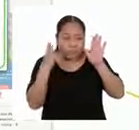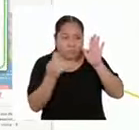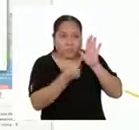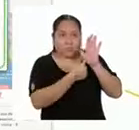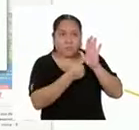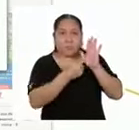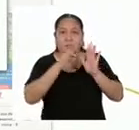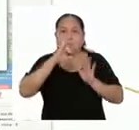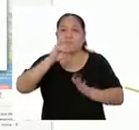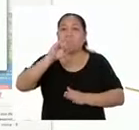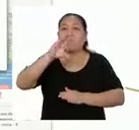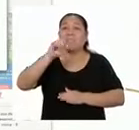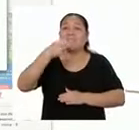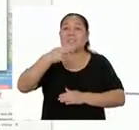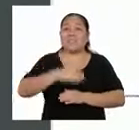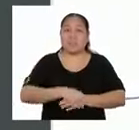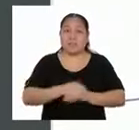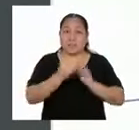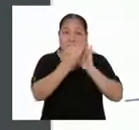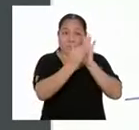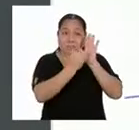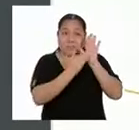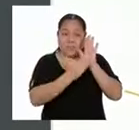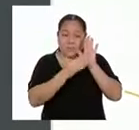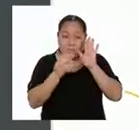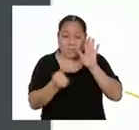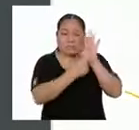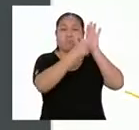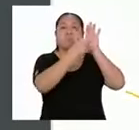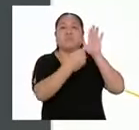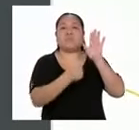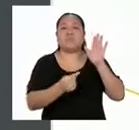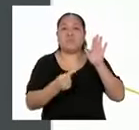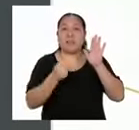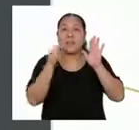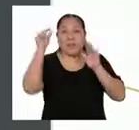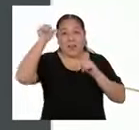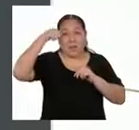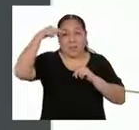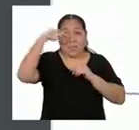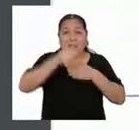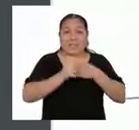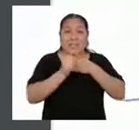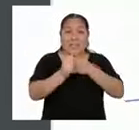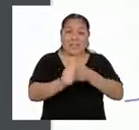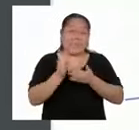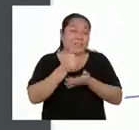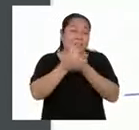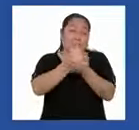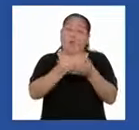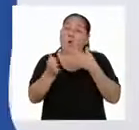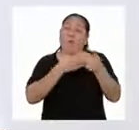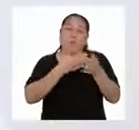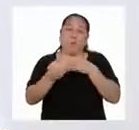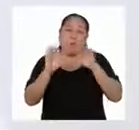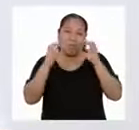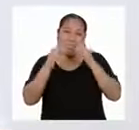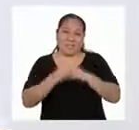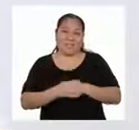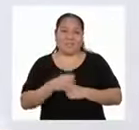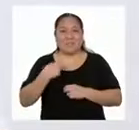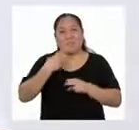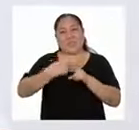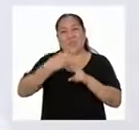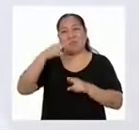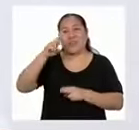una ficha de catalogación que tendrá un botón para descargar. Recuerda que esta guía te servirá para todos tus cursos. Soy